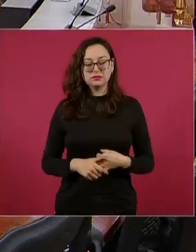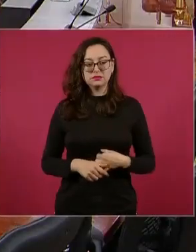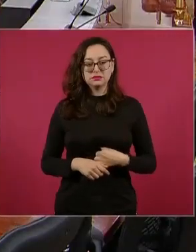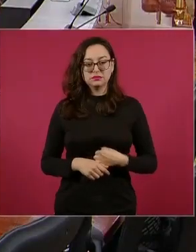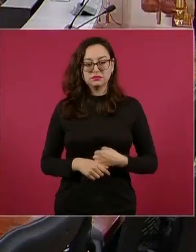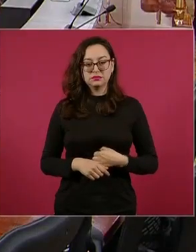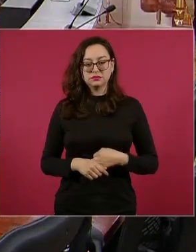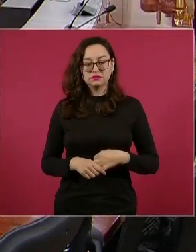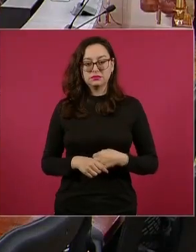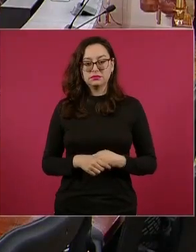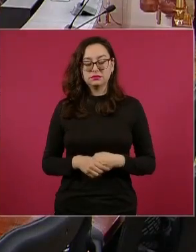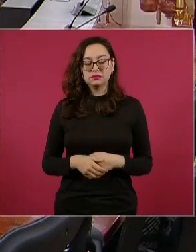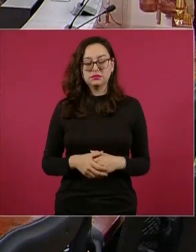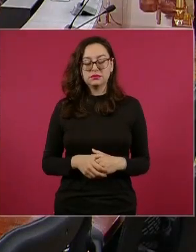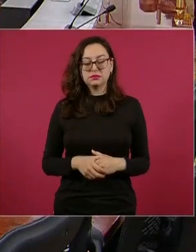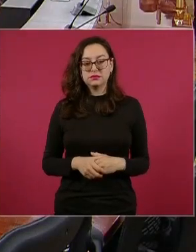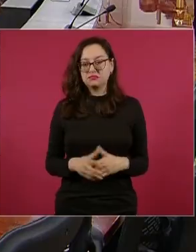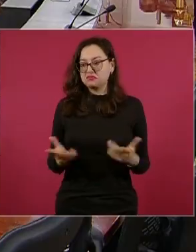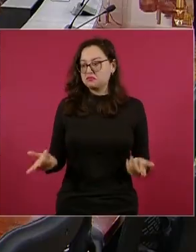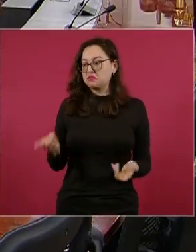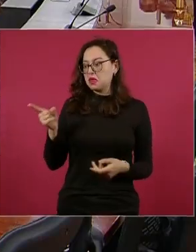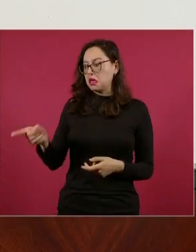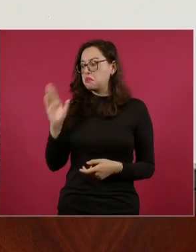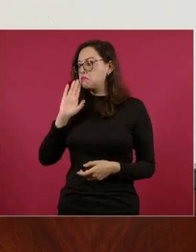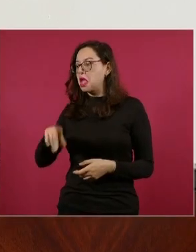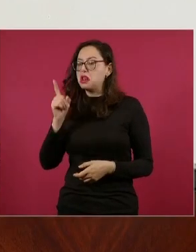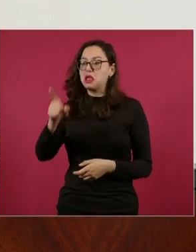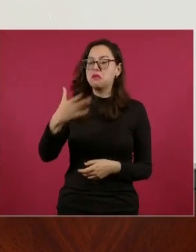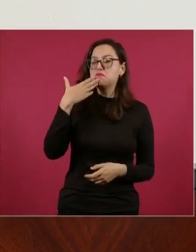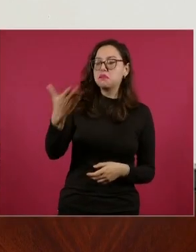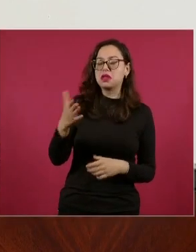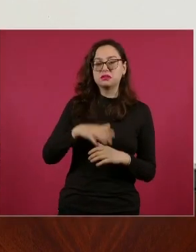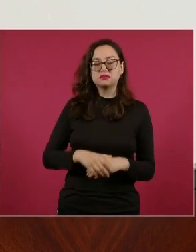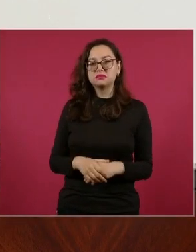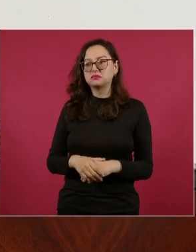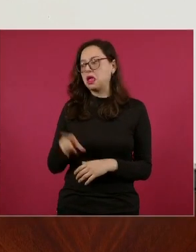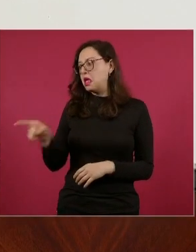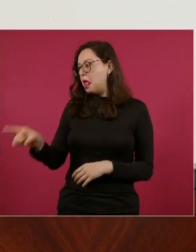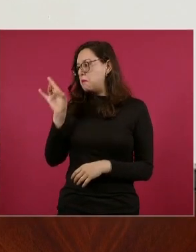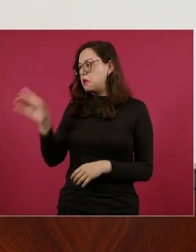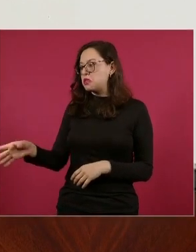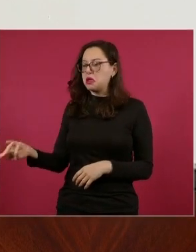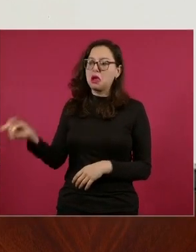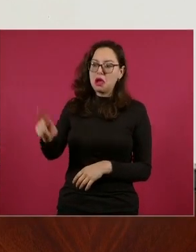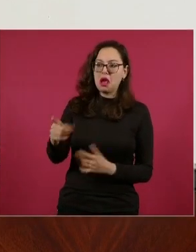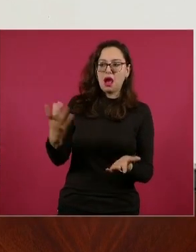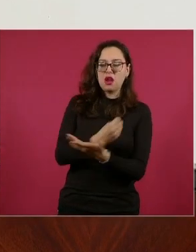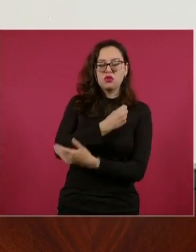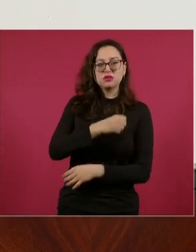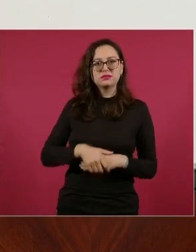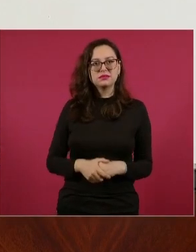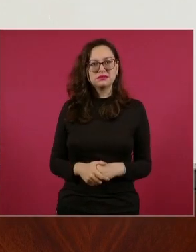calificando la elección, ya dando como triunfador a un candidato.